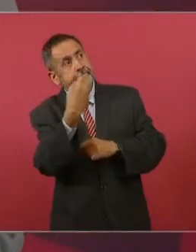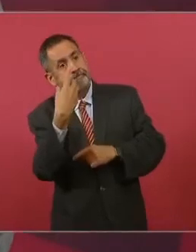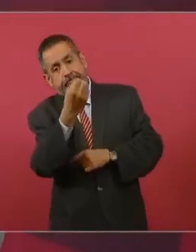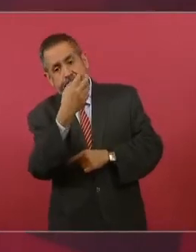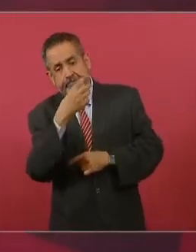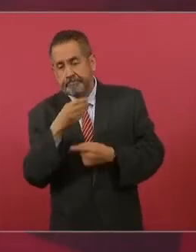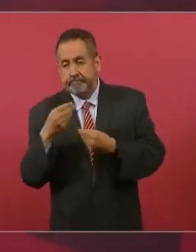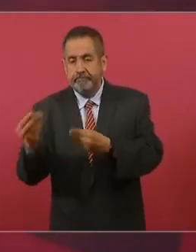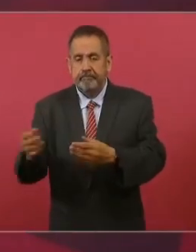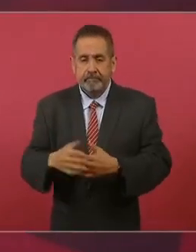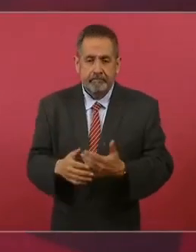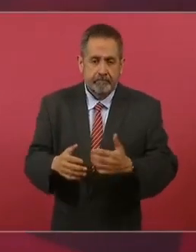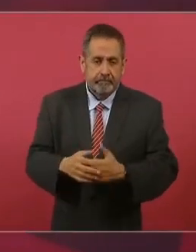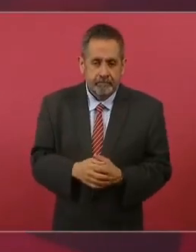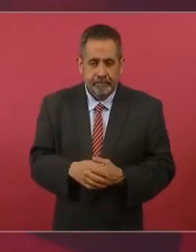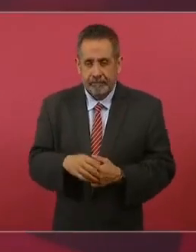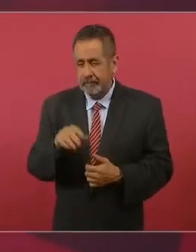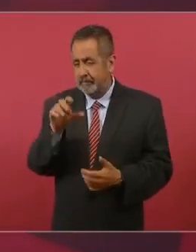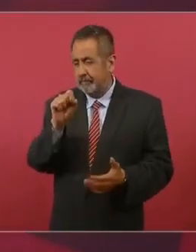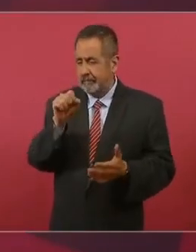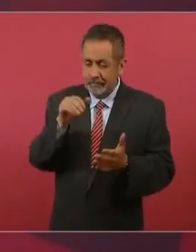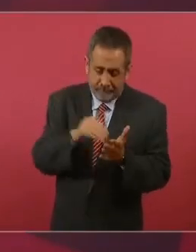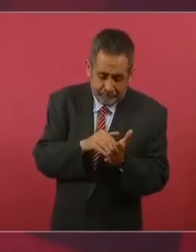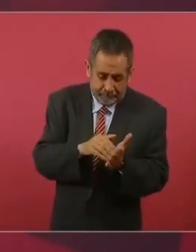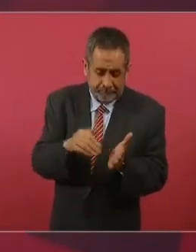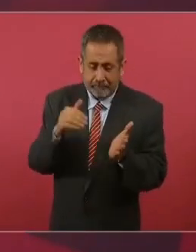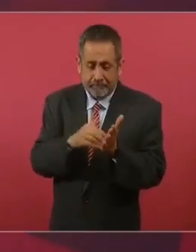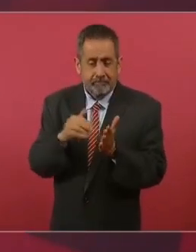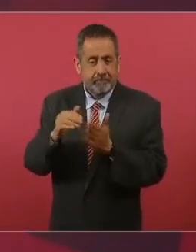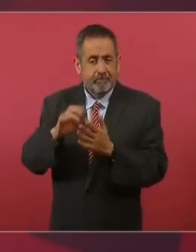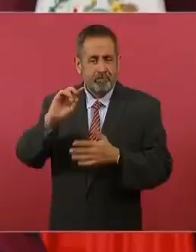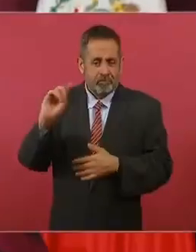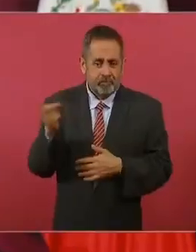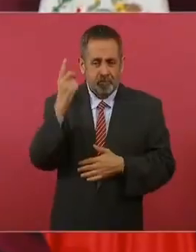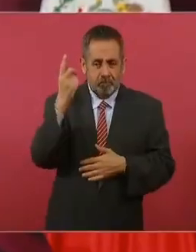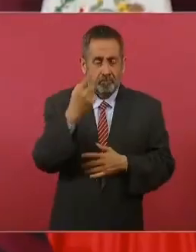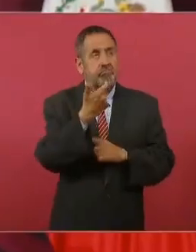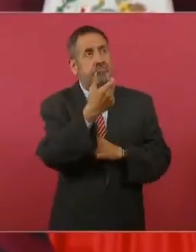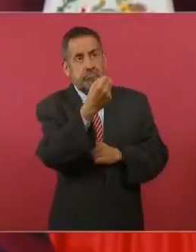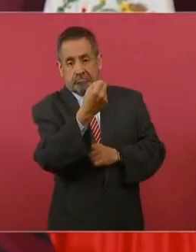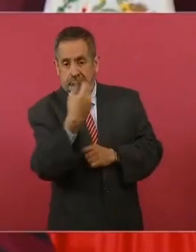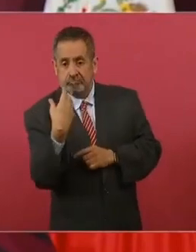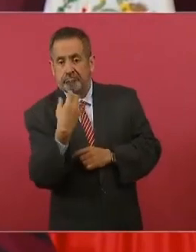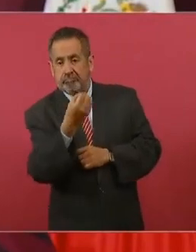Entonces, cuando escuchan 60,000 millones de dólares,